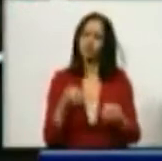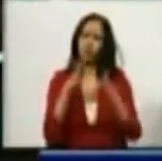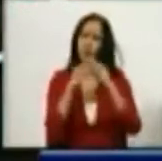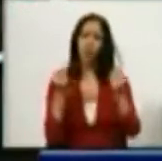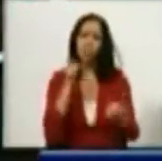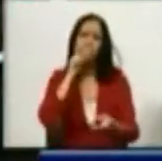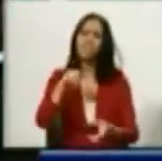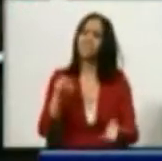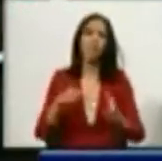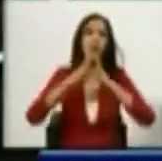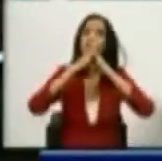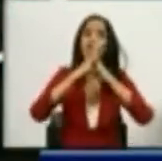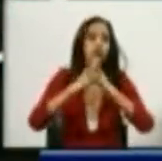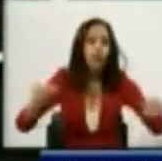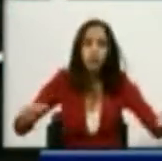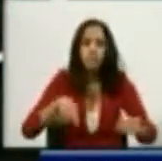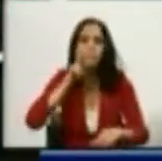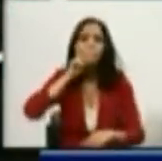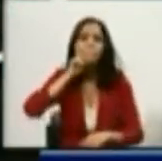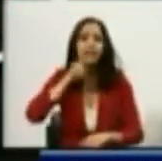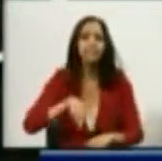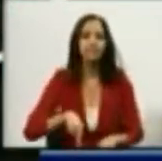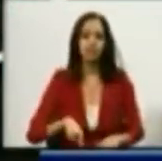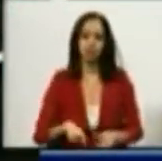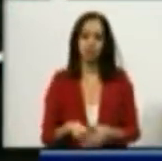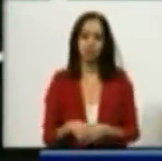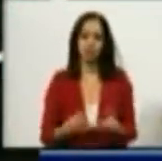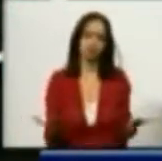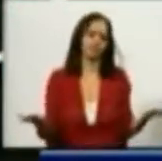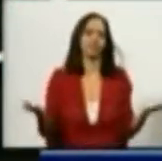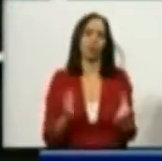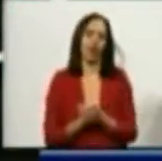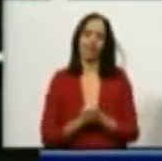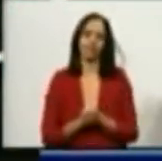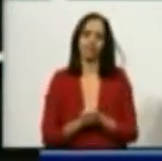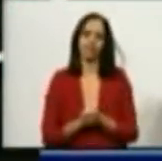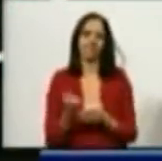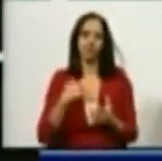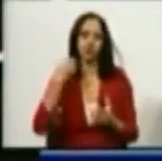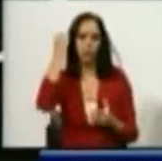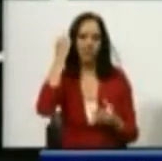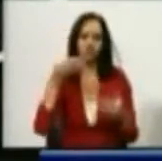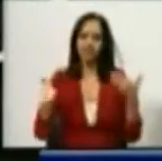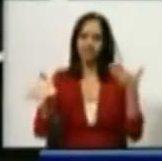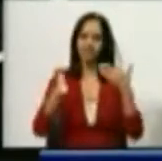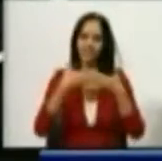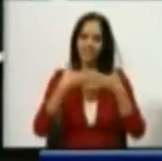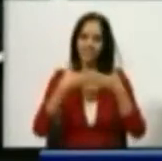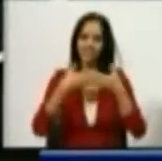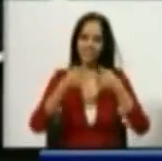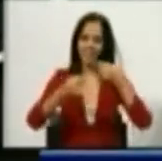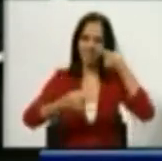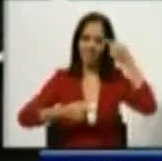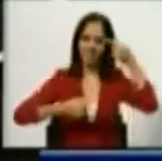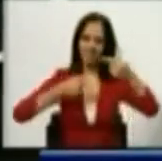todo eso es mentira no vale Yo creo que se cerró el ciclo de la